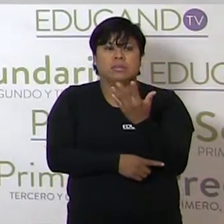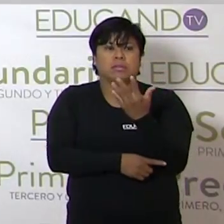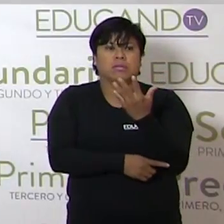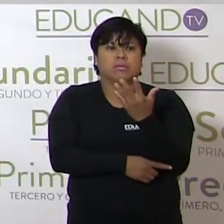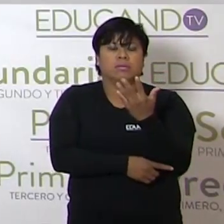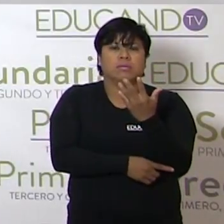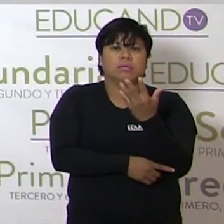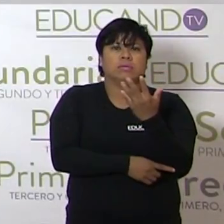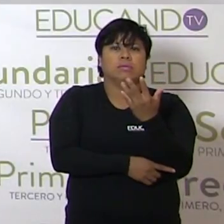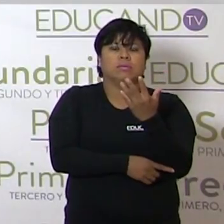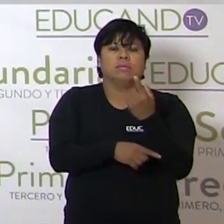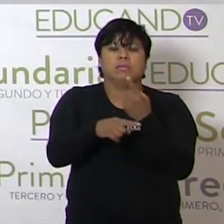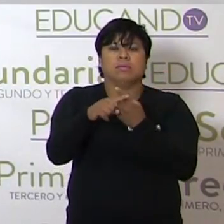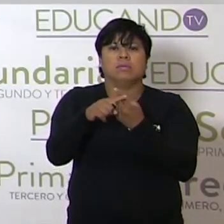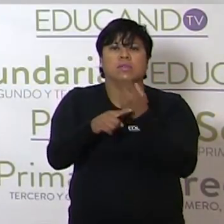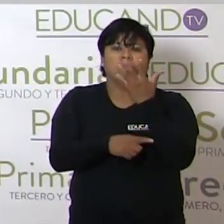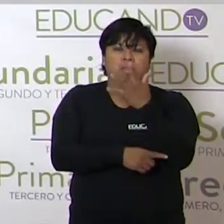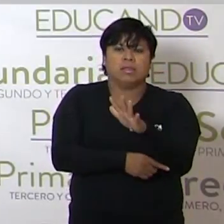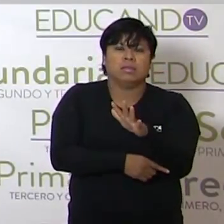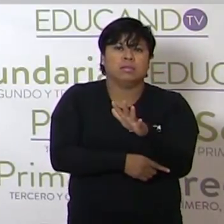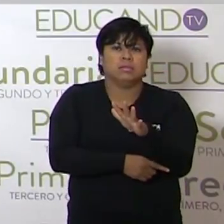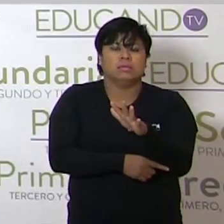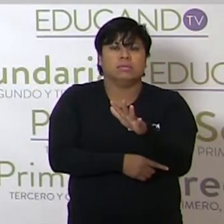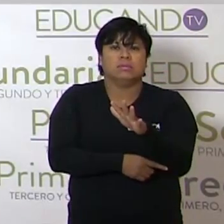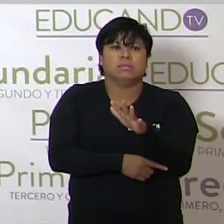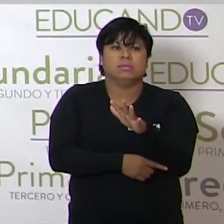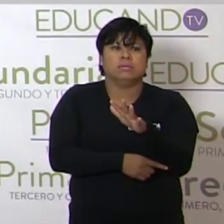aquí, más 5 son 10,